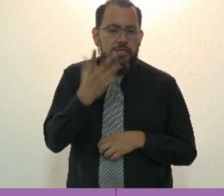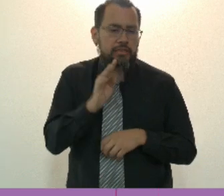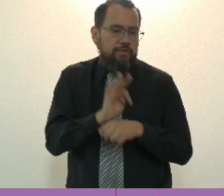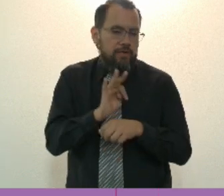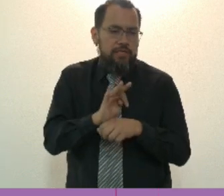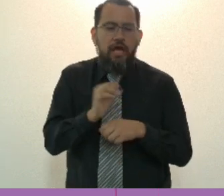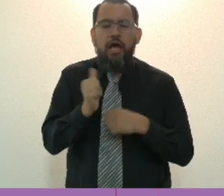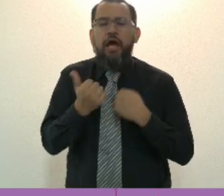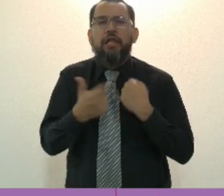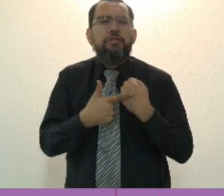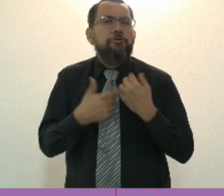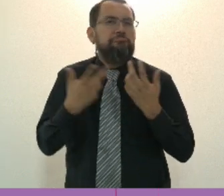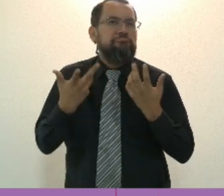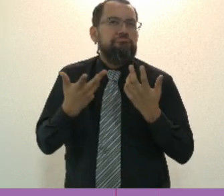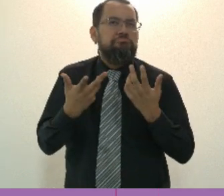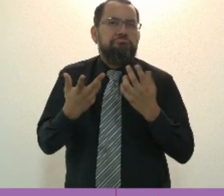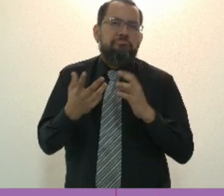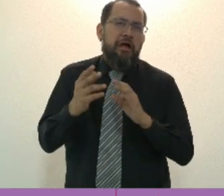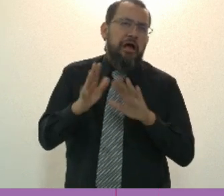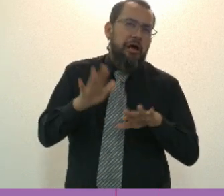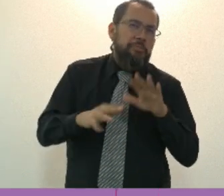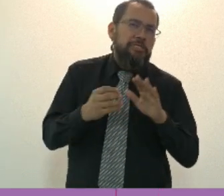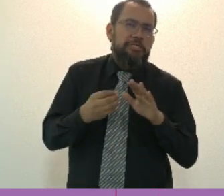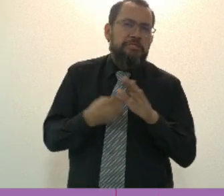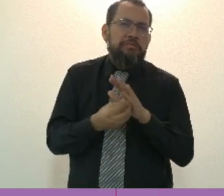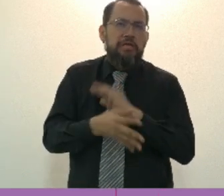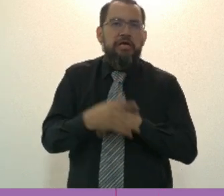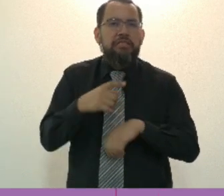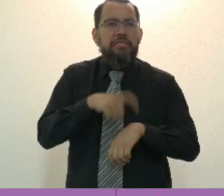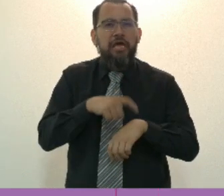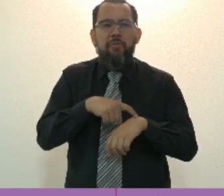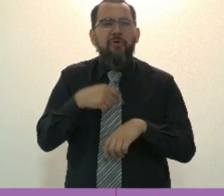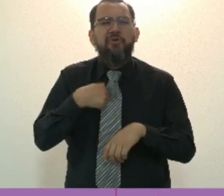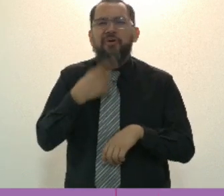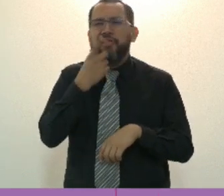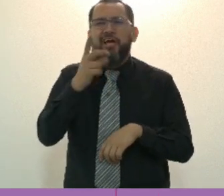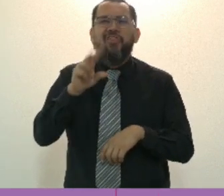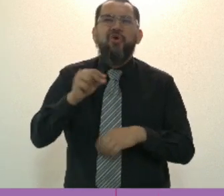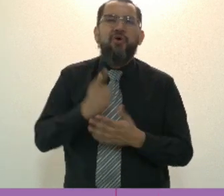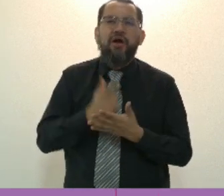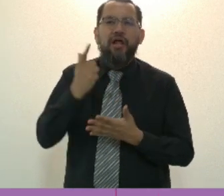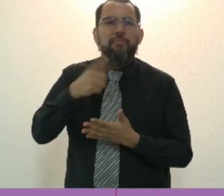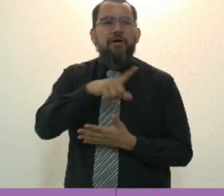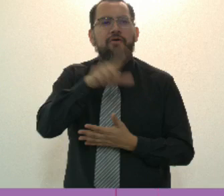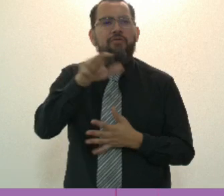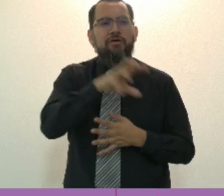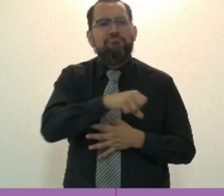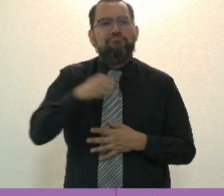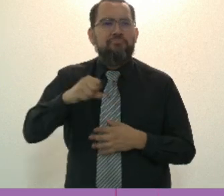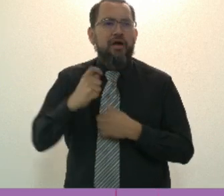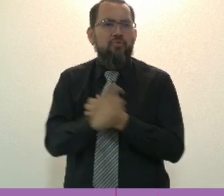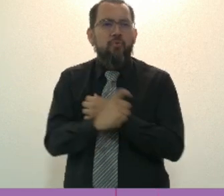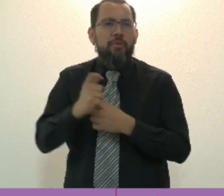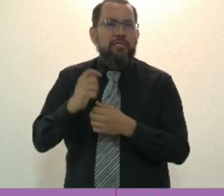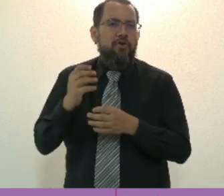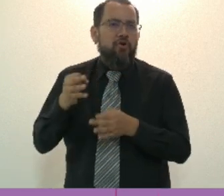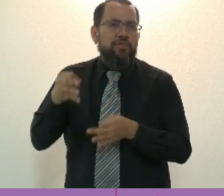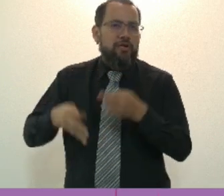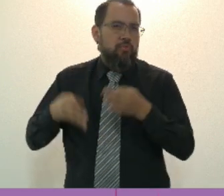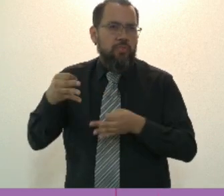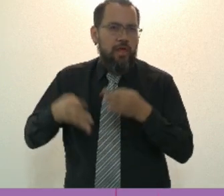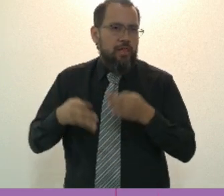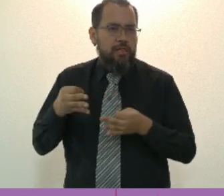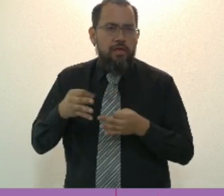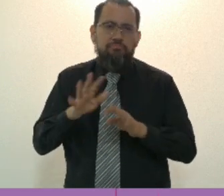veces ni siquiera por defender, simplemente ahorrarse tiempo, la quiere calificar como no grave, automáticamente se va a ir a tribunal. Y en ese momento,